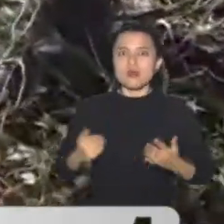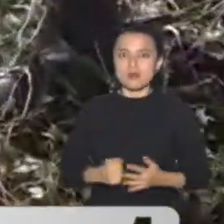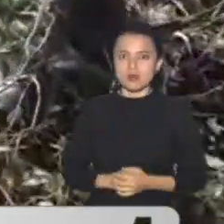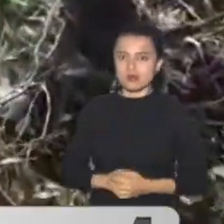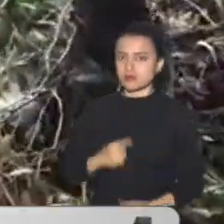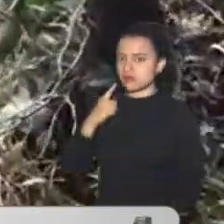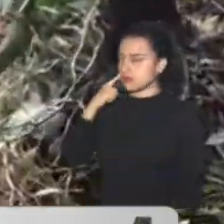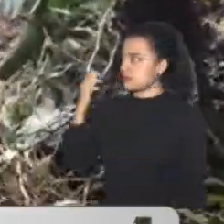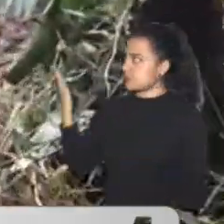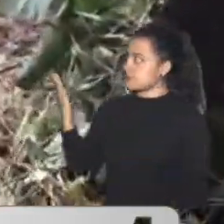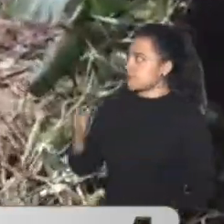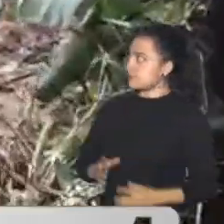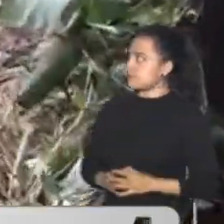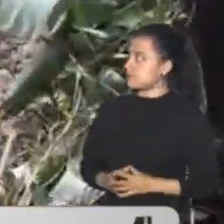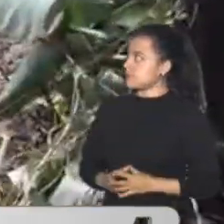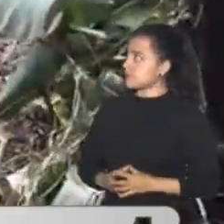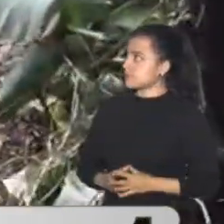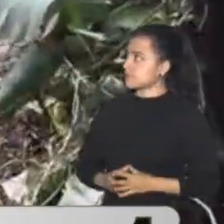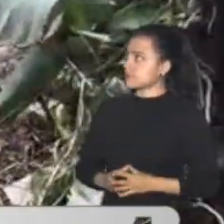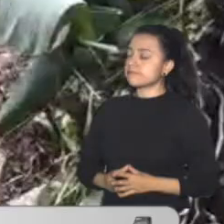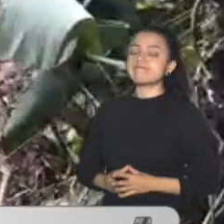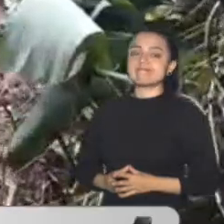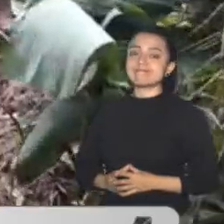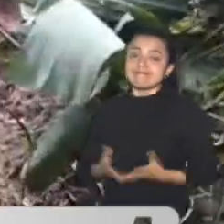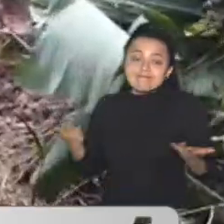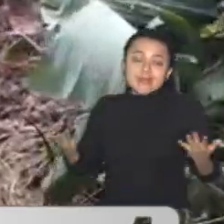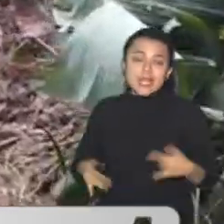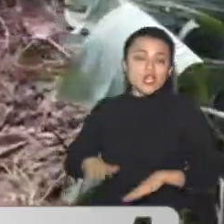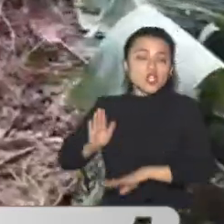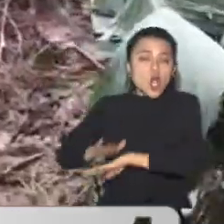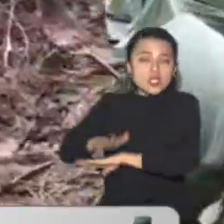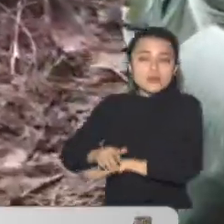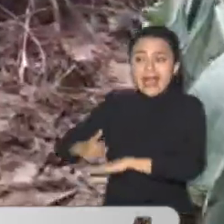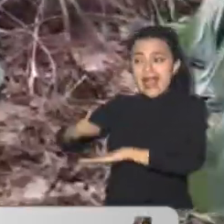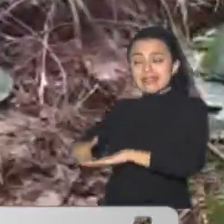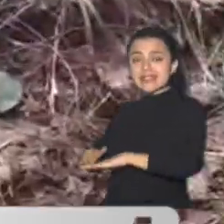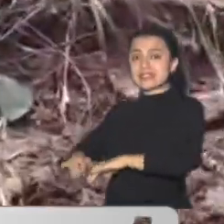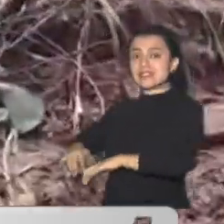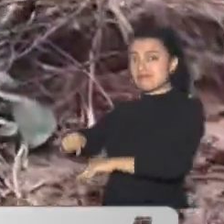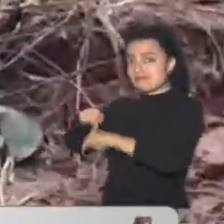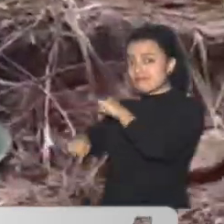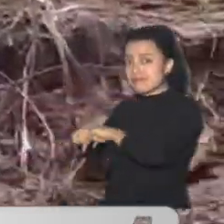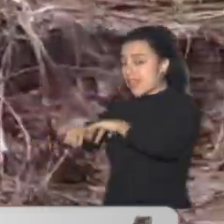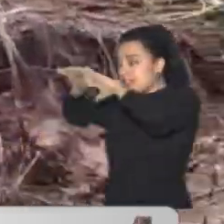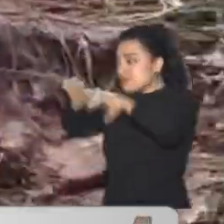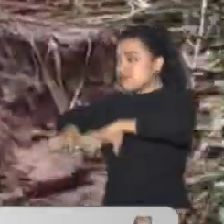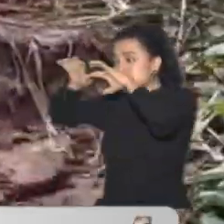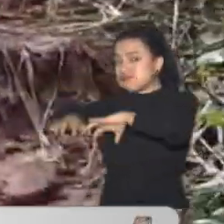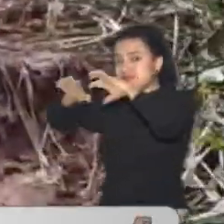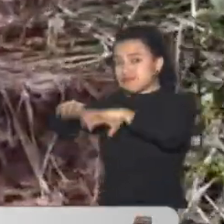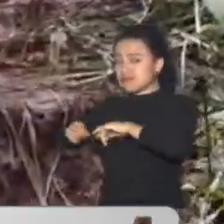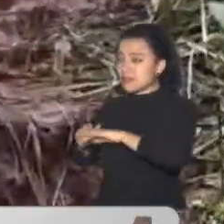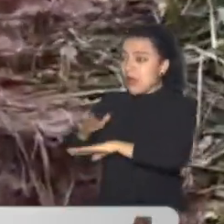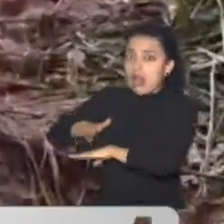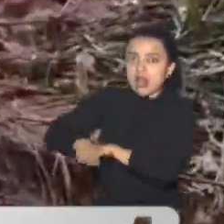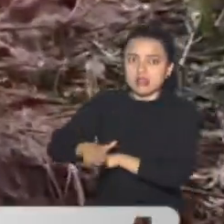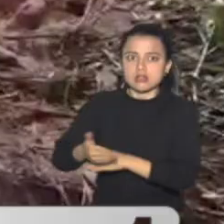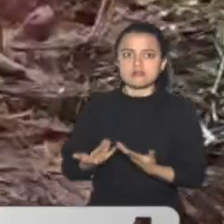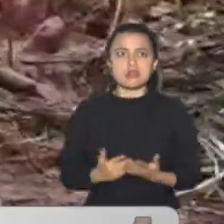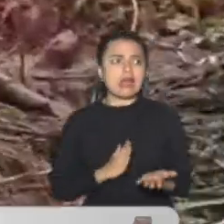se siga viendo afectada por las precipitaciones y para ellos poderse desplazar sacar sus productos algunos han perdido sus cultivos